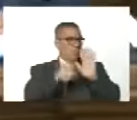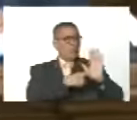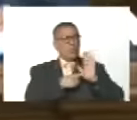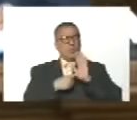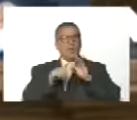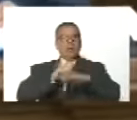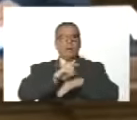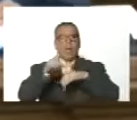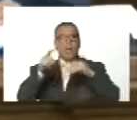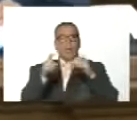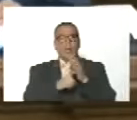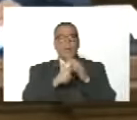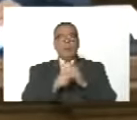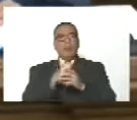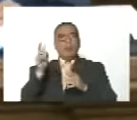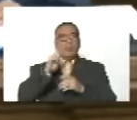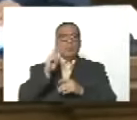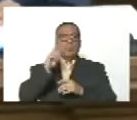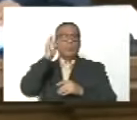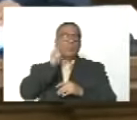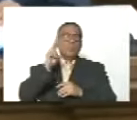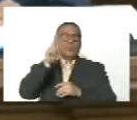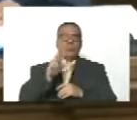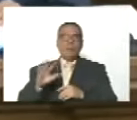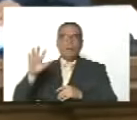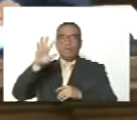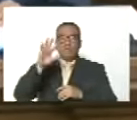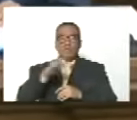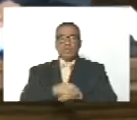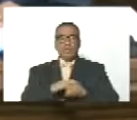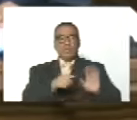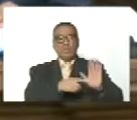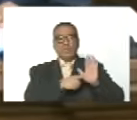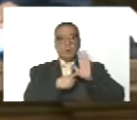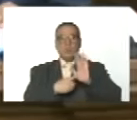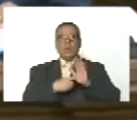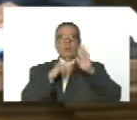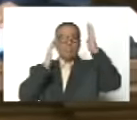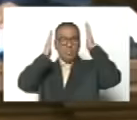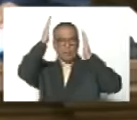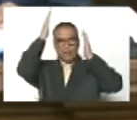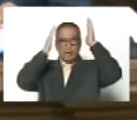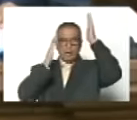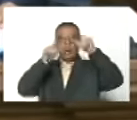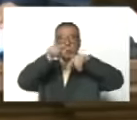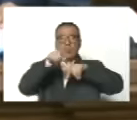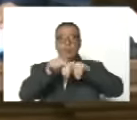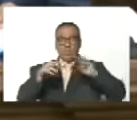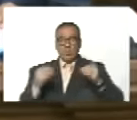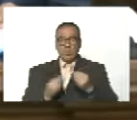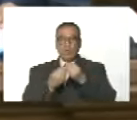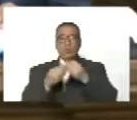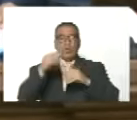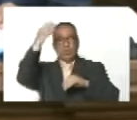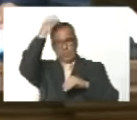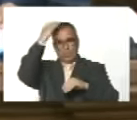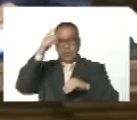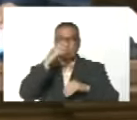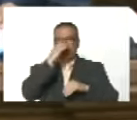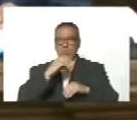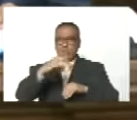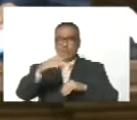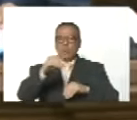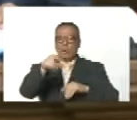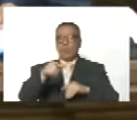extraordinario y plenipotenciario de la República Bolivariana de Venezuela ante Malasia, concurrente ante el Reino de Tailandia y